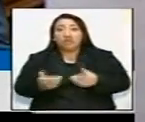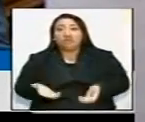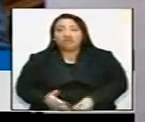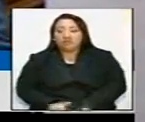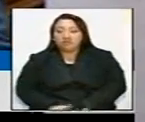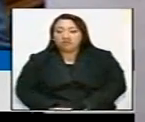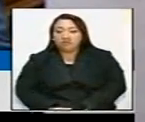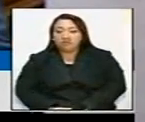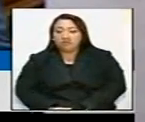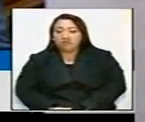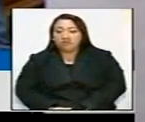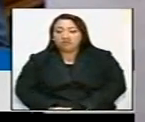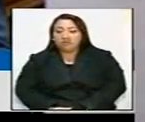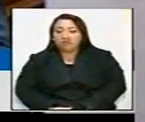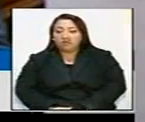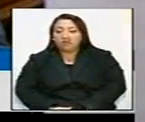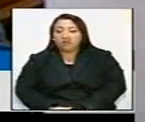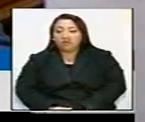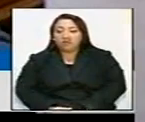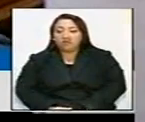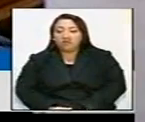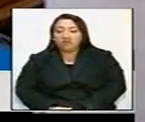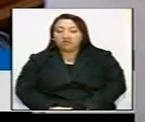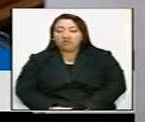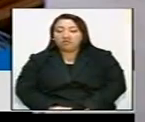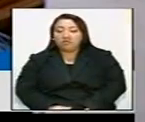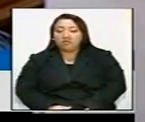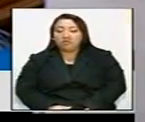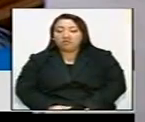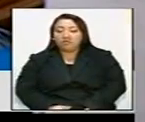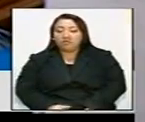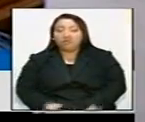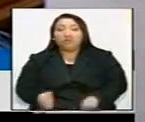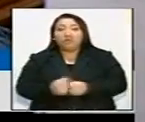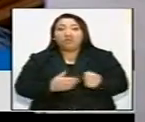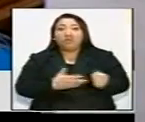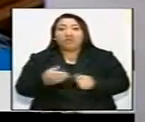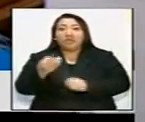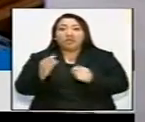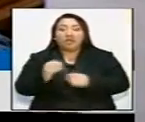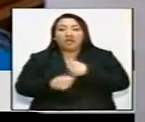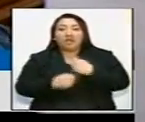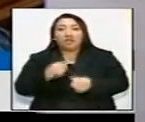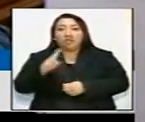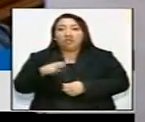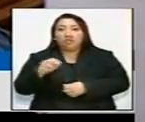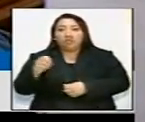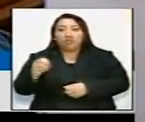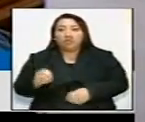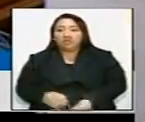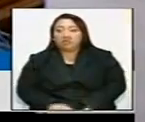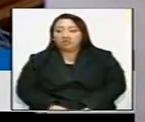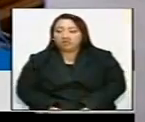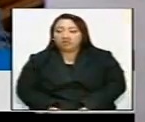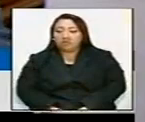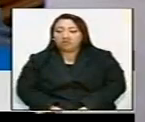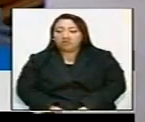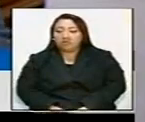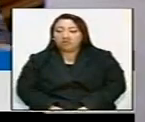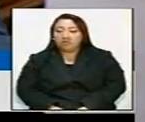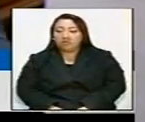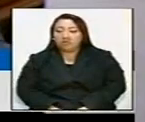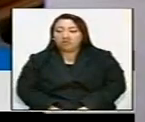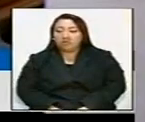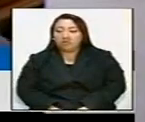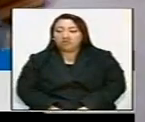y responsable por parte de las cuentas macroeconómicas en el Perú. Es a partir del año 2000 que el Perú empezó a experimentar